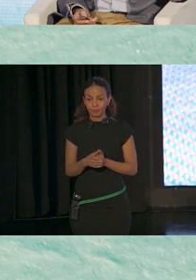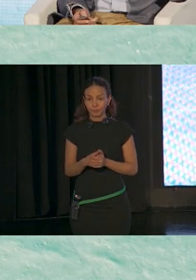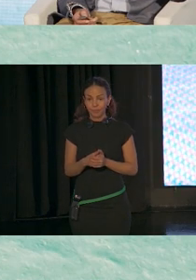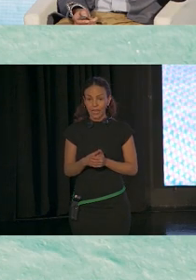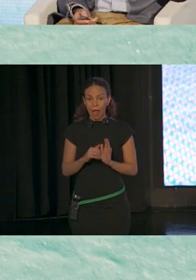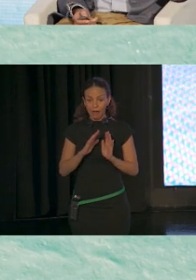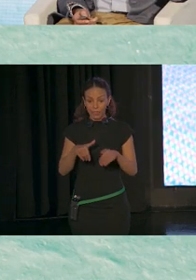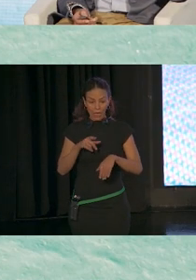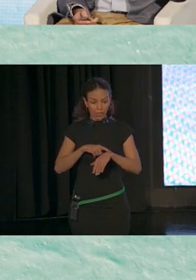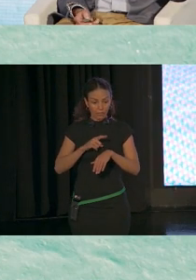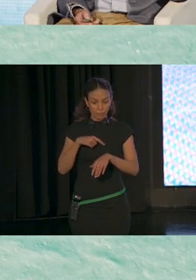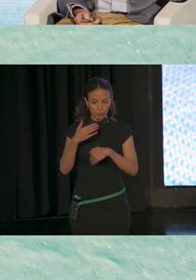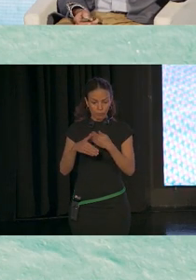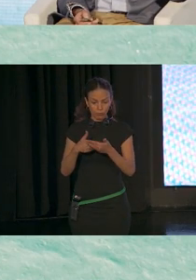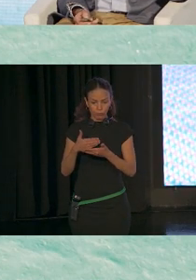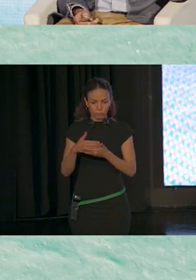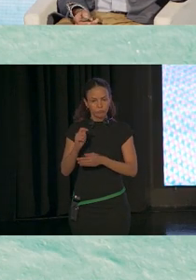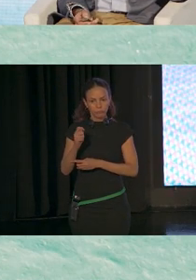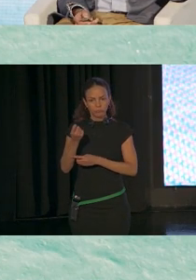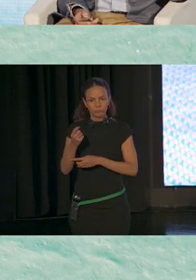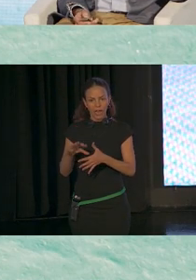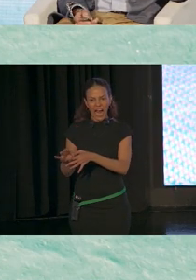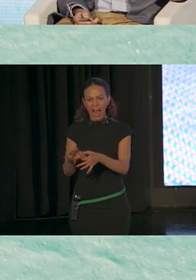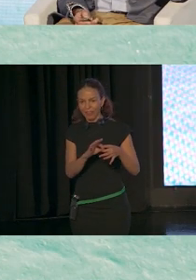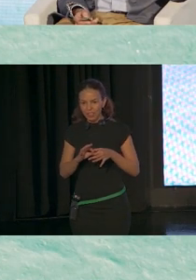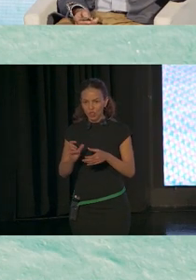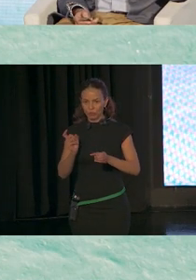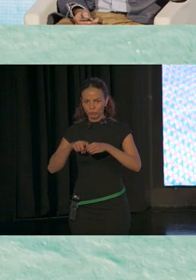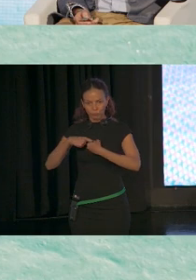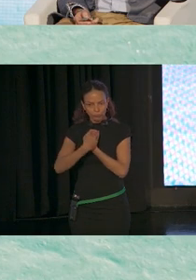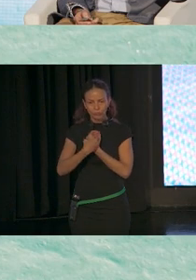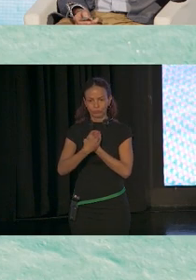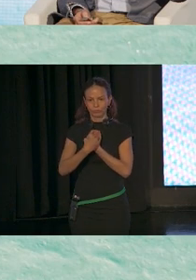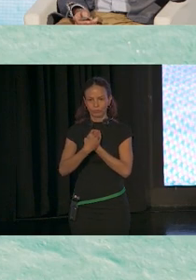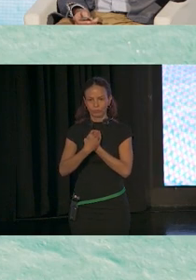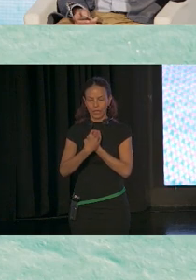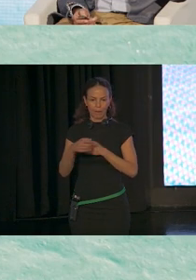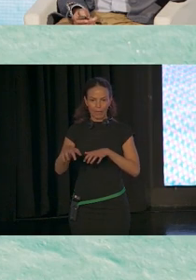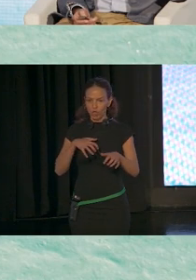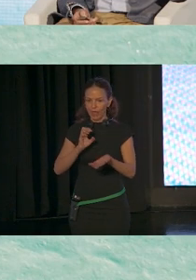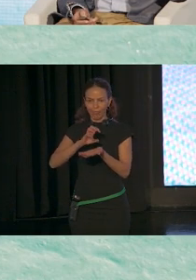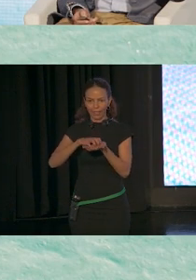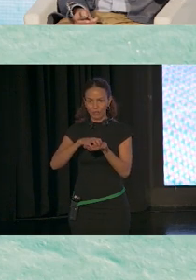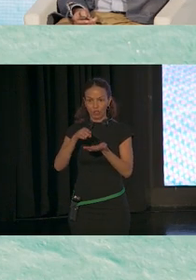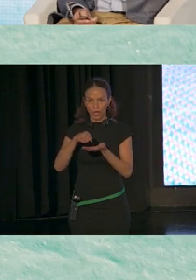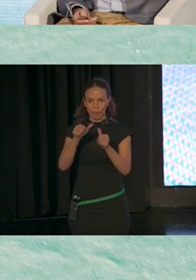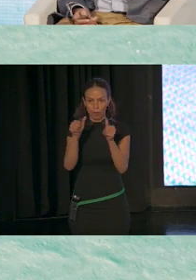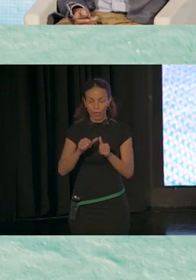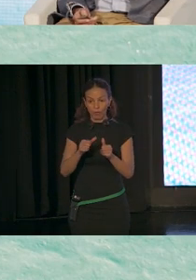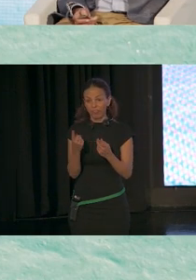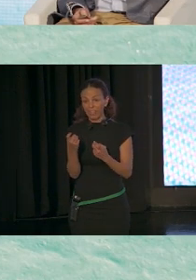a lo largo del tiempo la adhesión de la mayoría de centros a este modelo y queda retos como el de